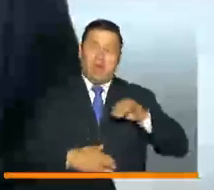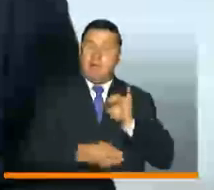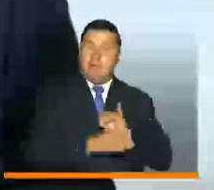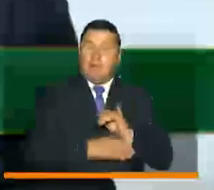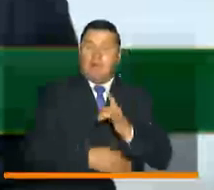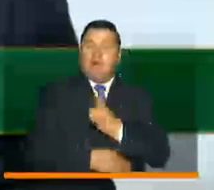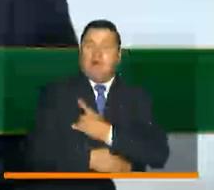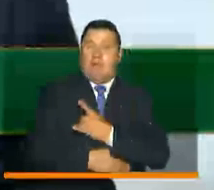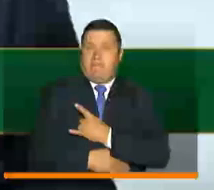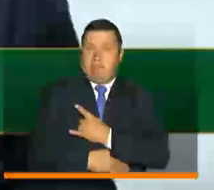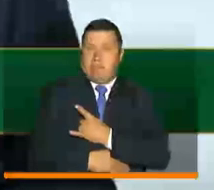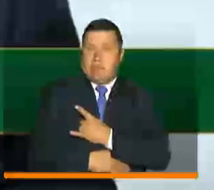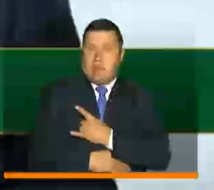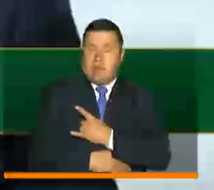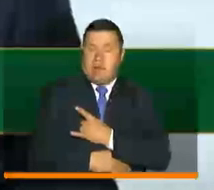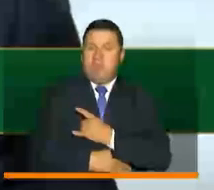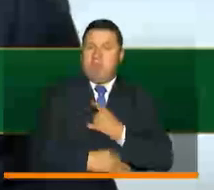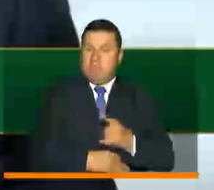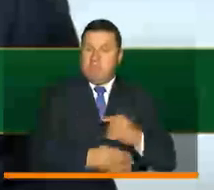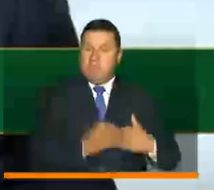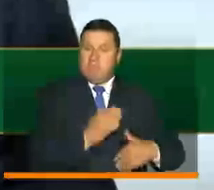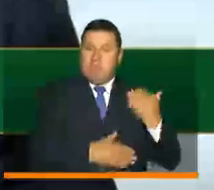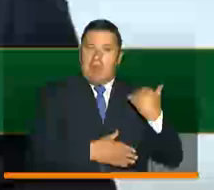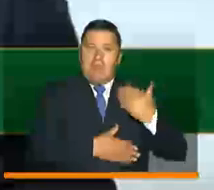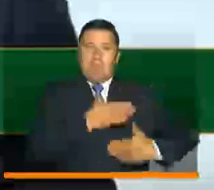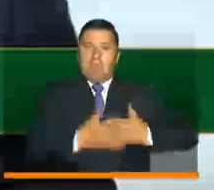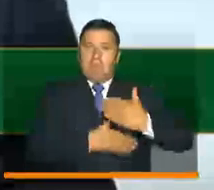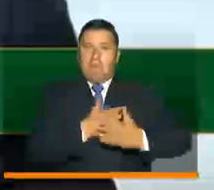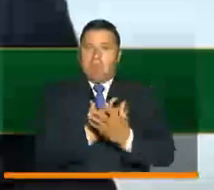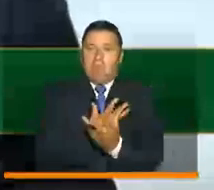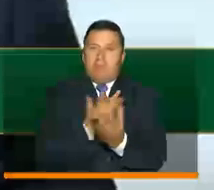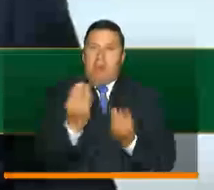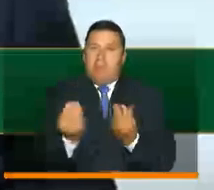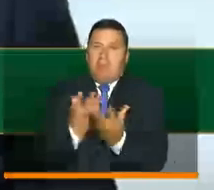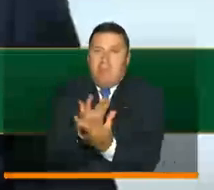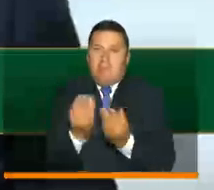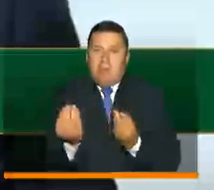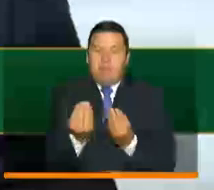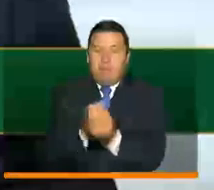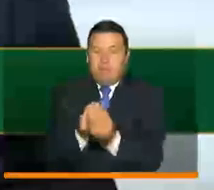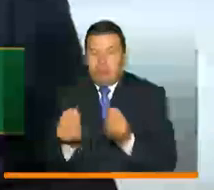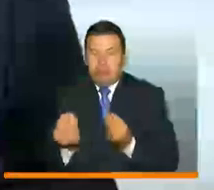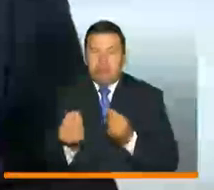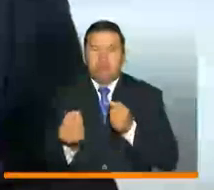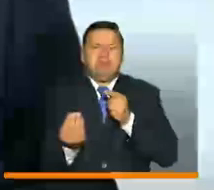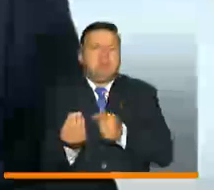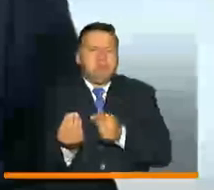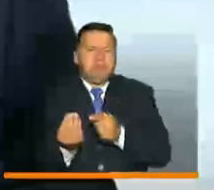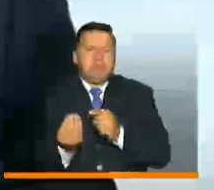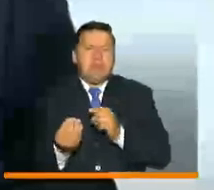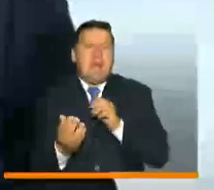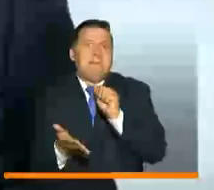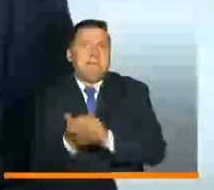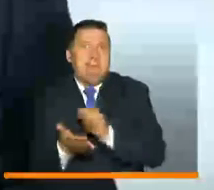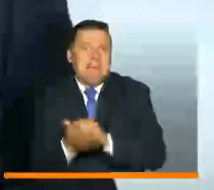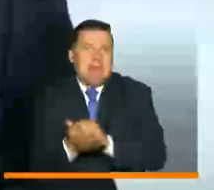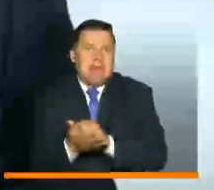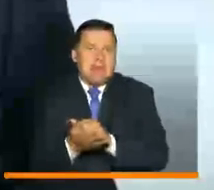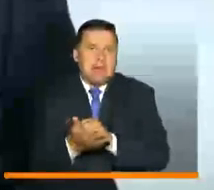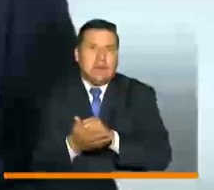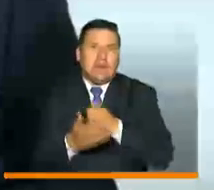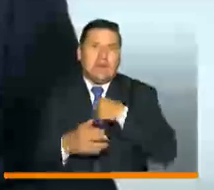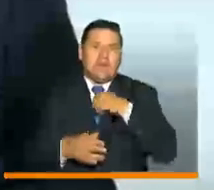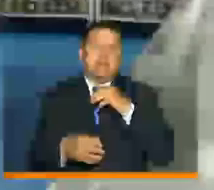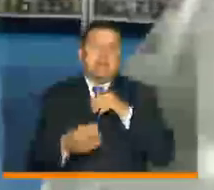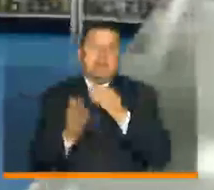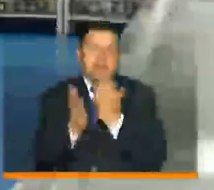institución universitaria, inicia su proceso de alternancia tanto para las materias de pregrado